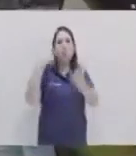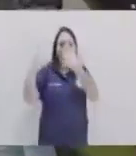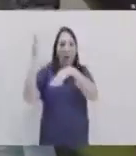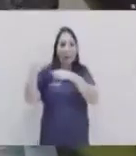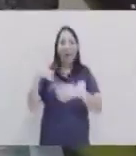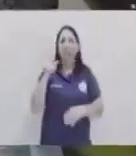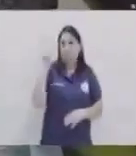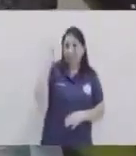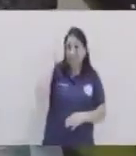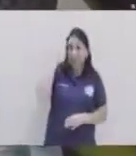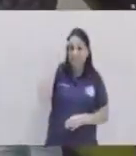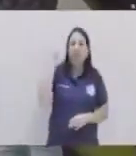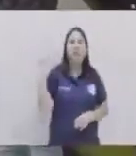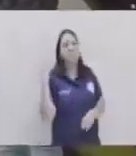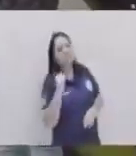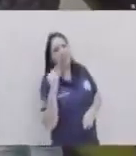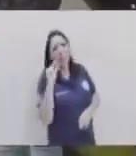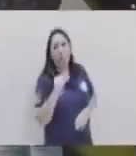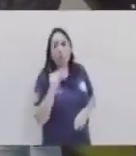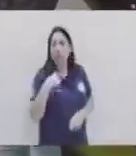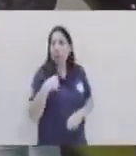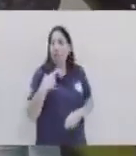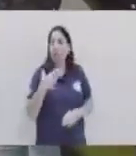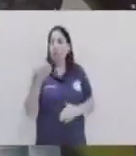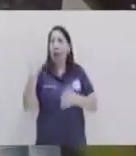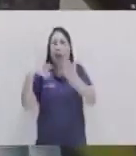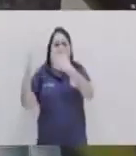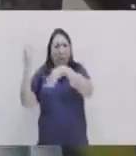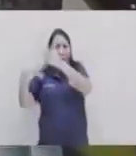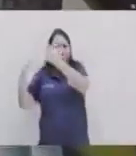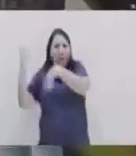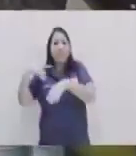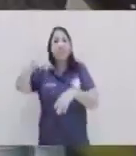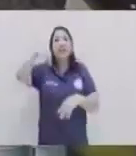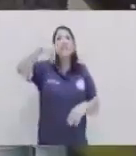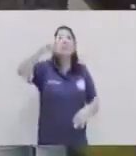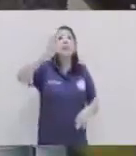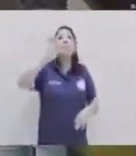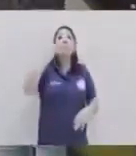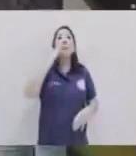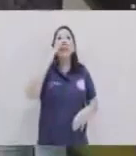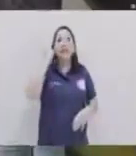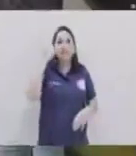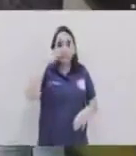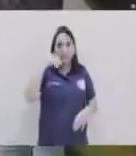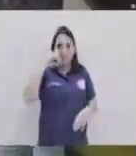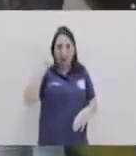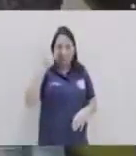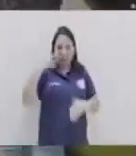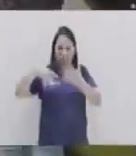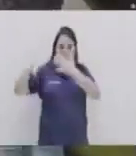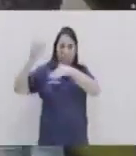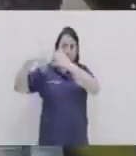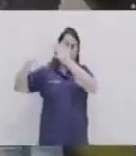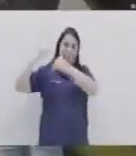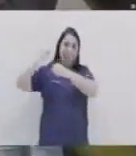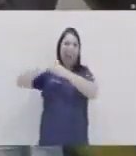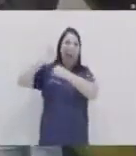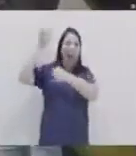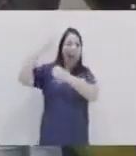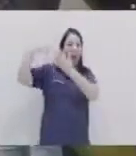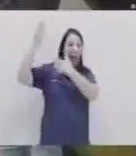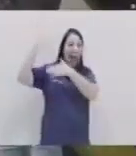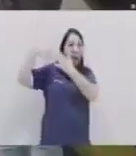algo que tal vez se generó hace ya muchos años y que pues hasta la fecha pues se sigue manteniendo